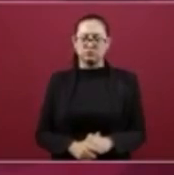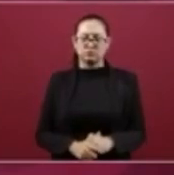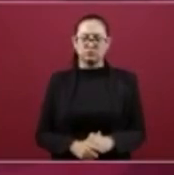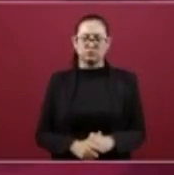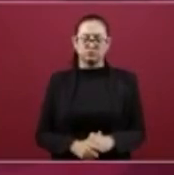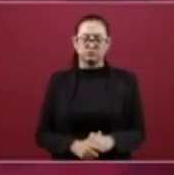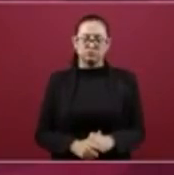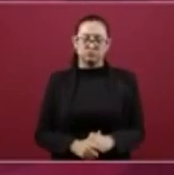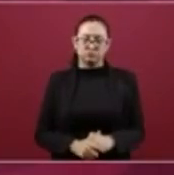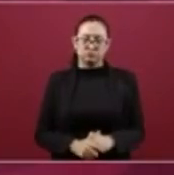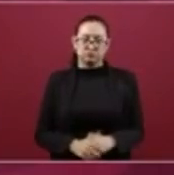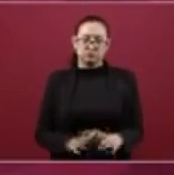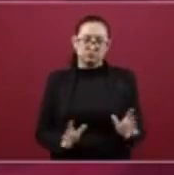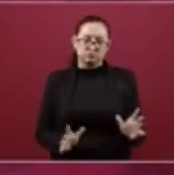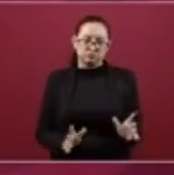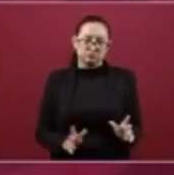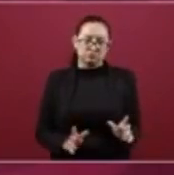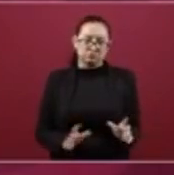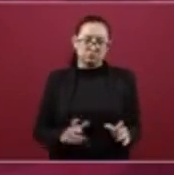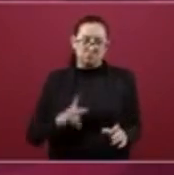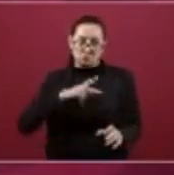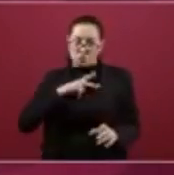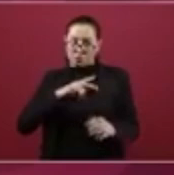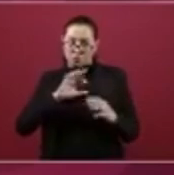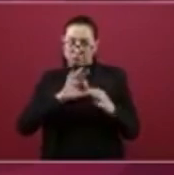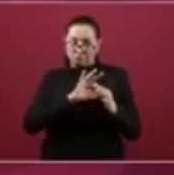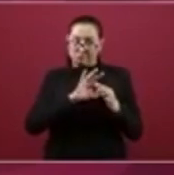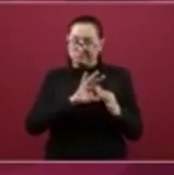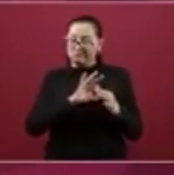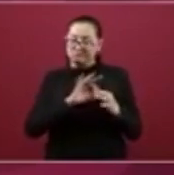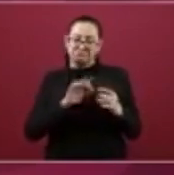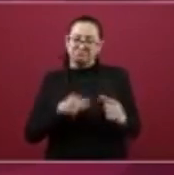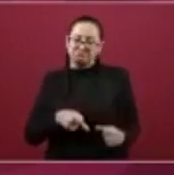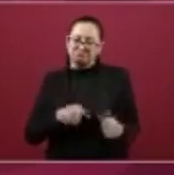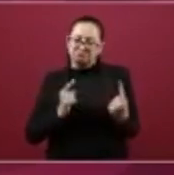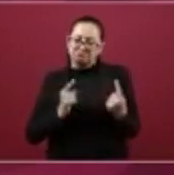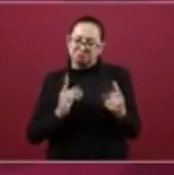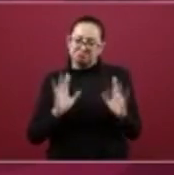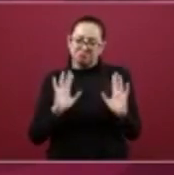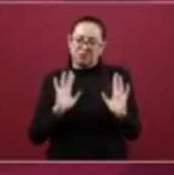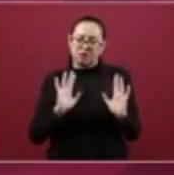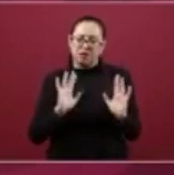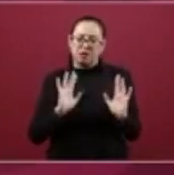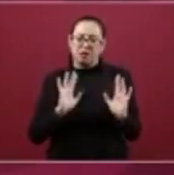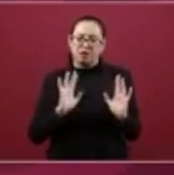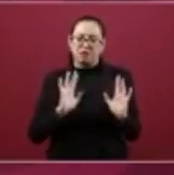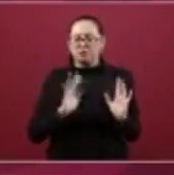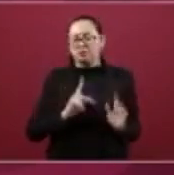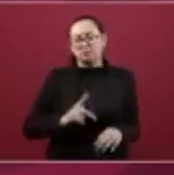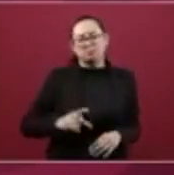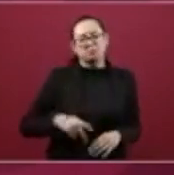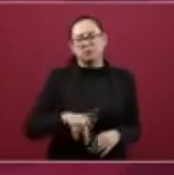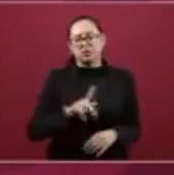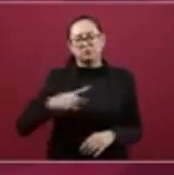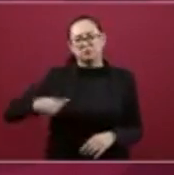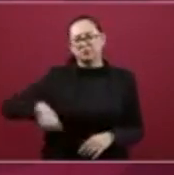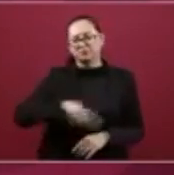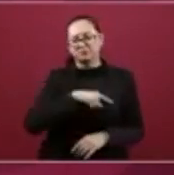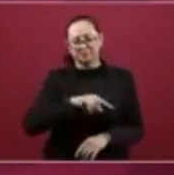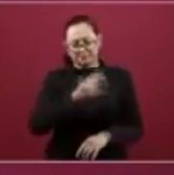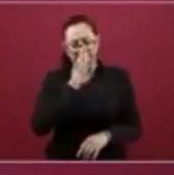precisamente afín a la nuestra, pero merece todo nuestro